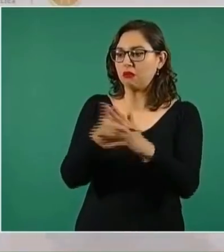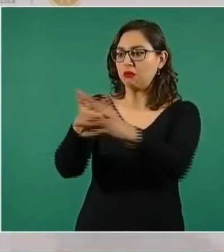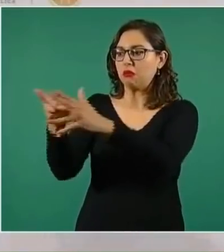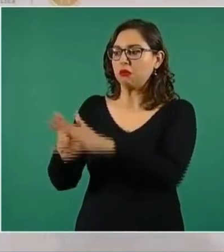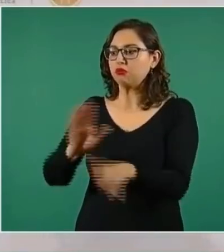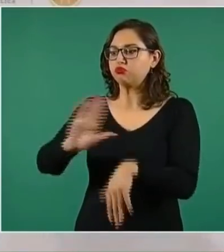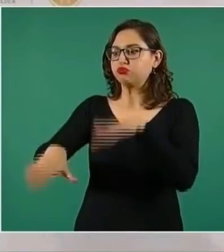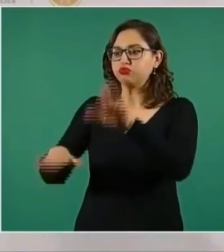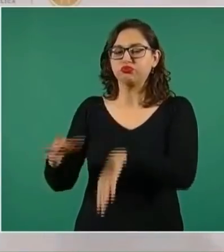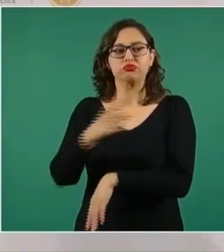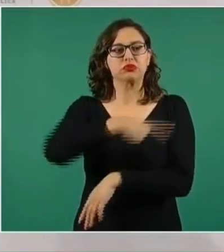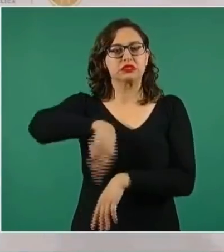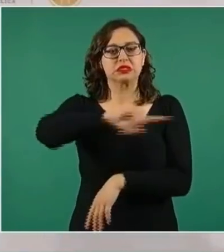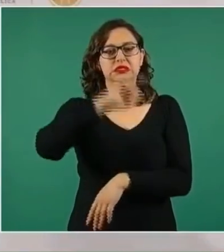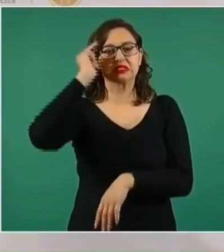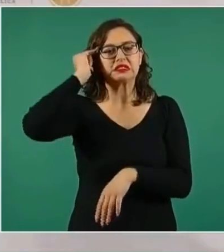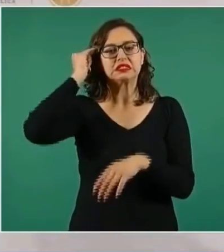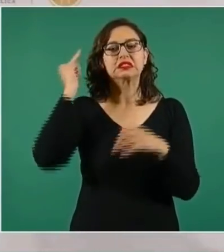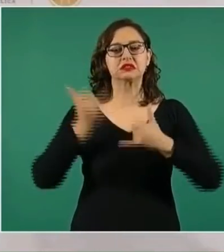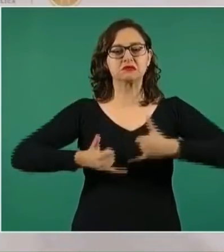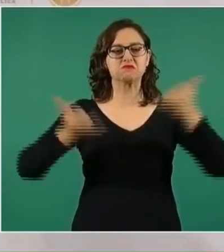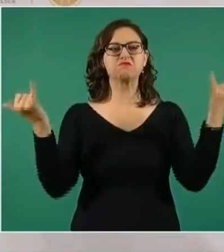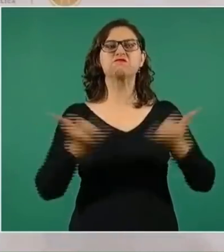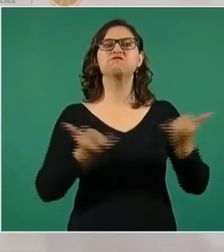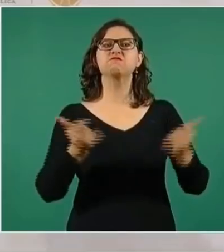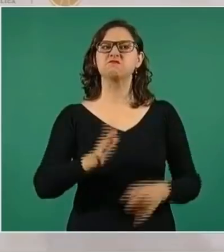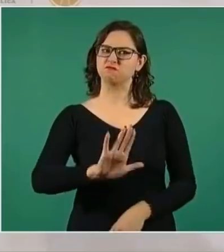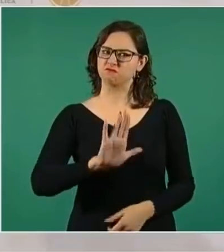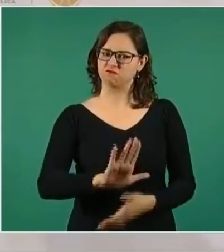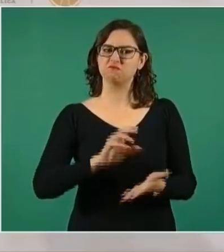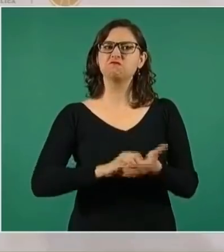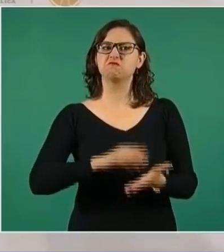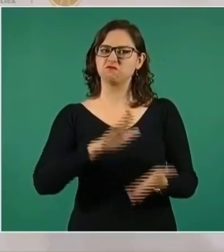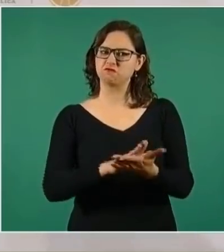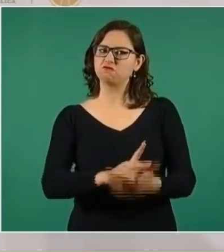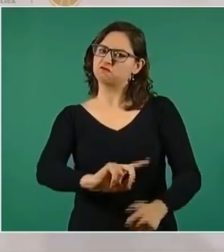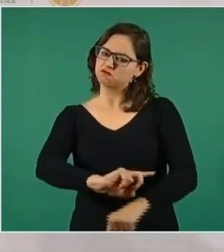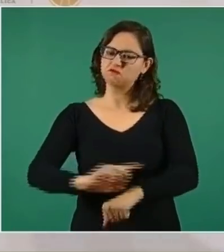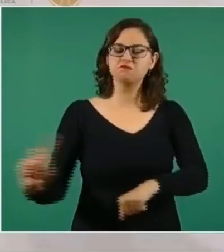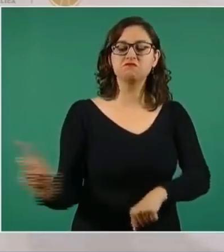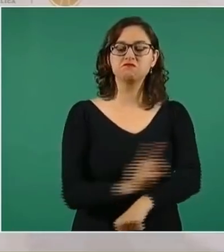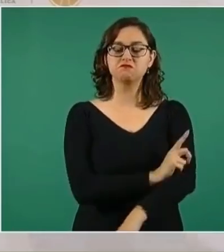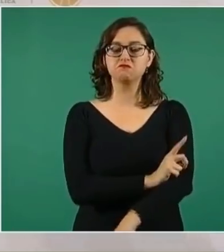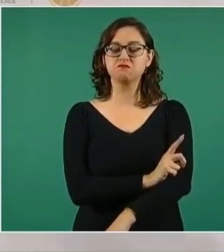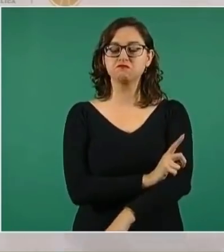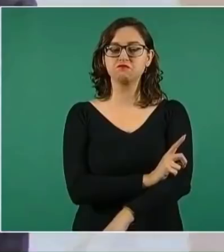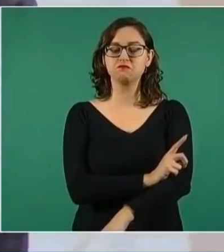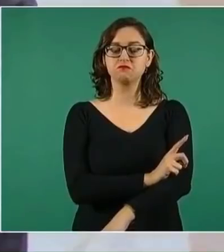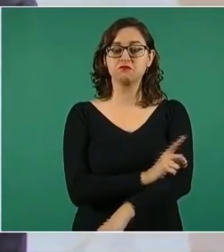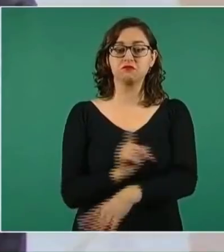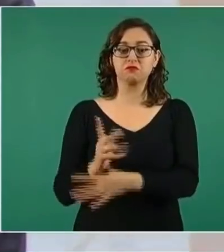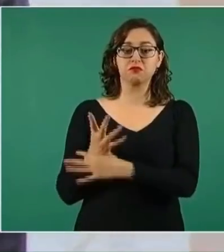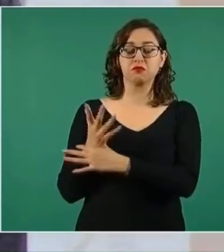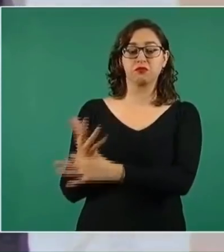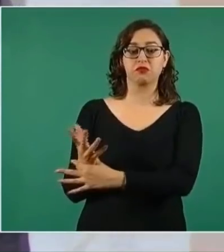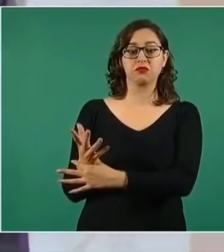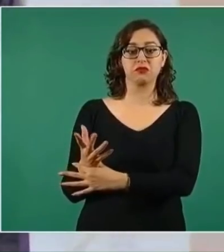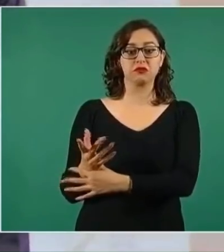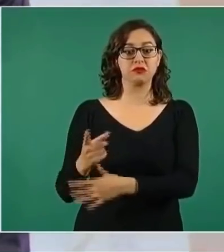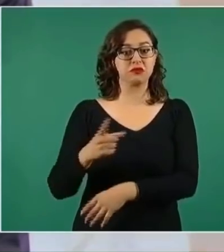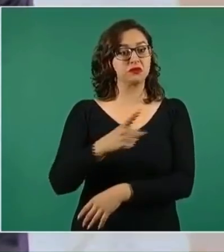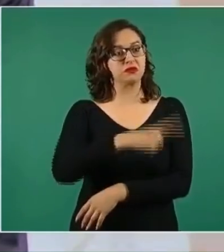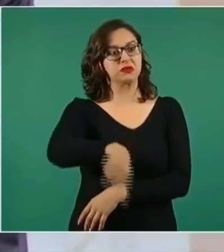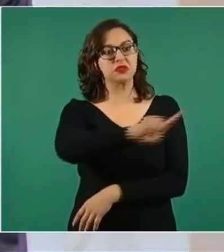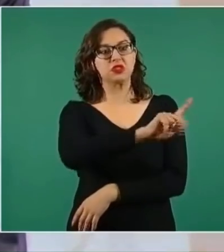los indígenas, que además, cito textualmente, comen